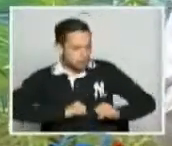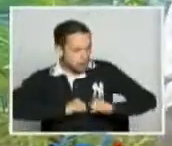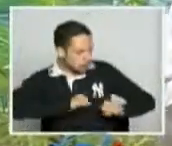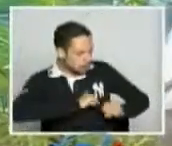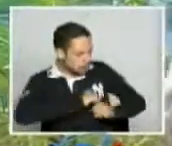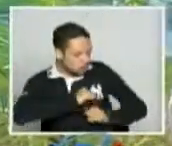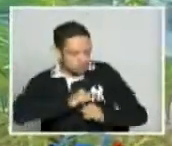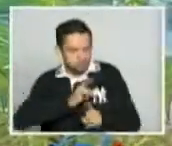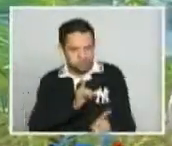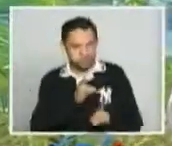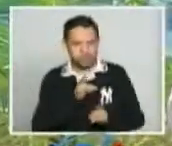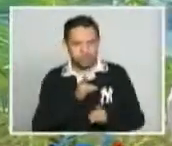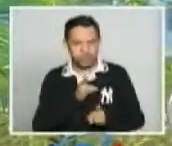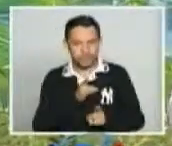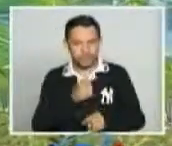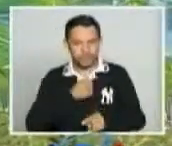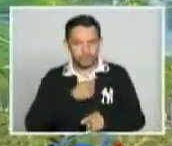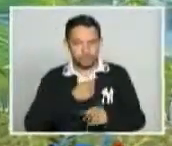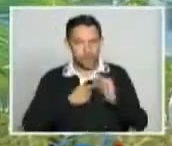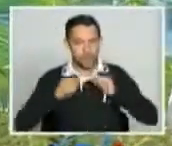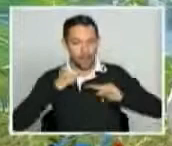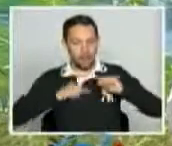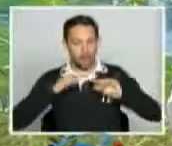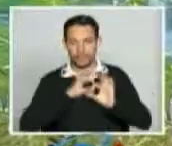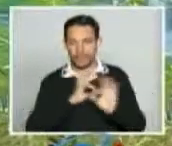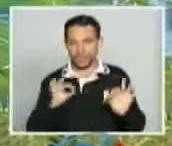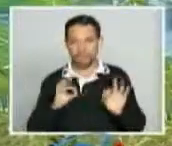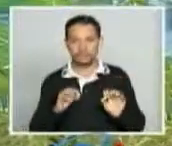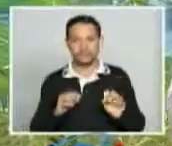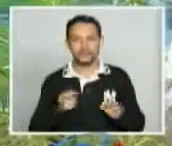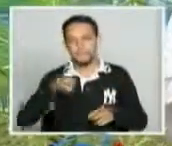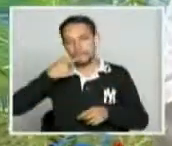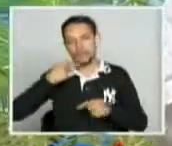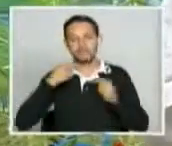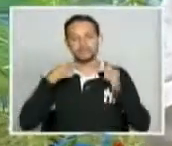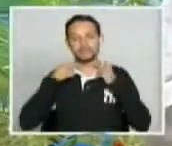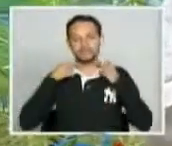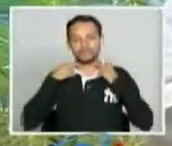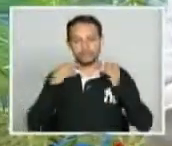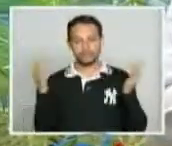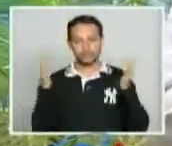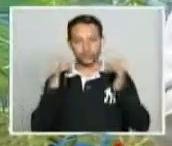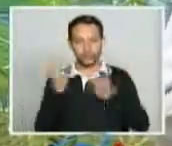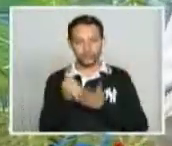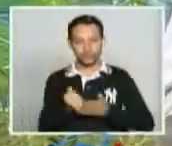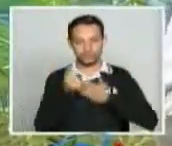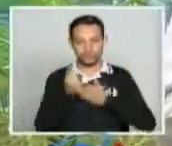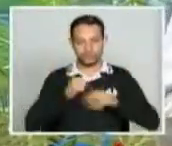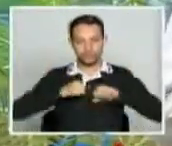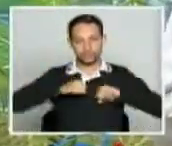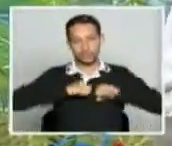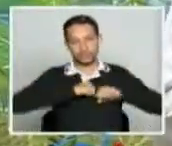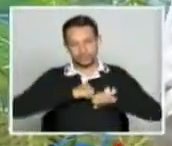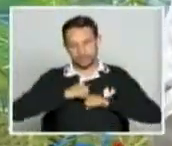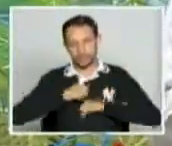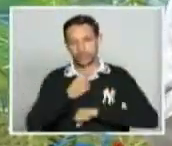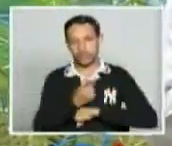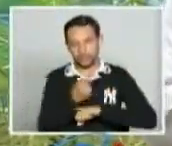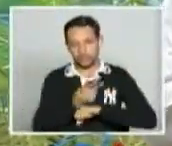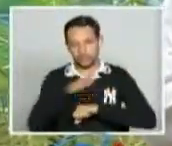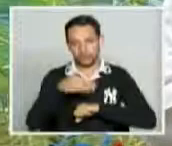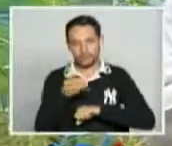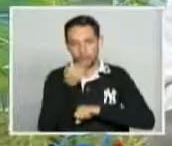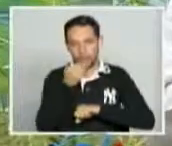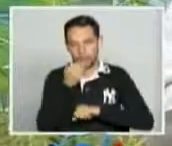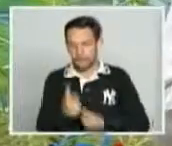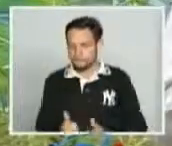medicamento, porque como no lo produce, se lo doy. Y entonces ya el organismo lo absorbe. Y ahí es donde uno dice, vamos